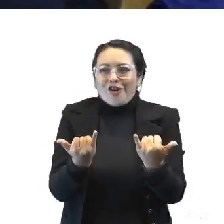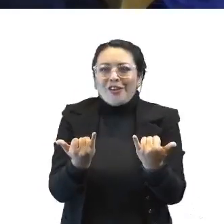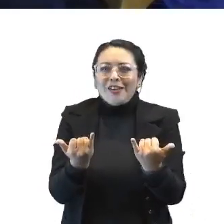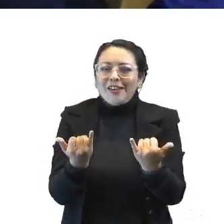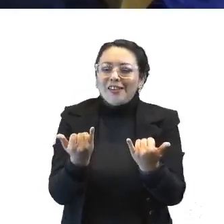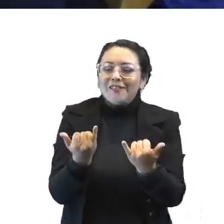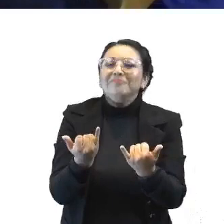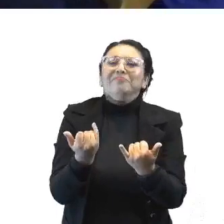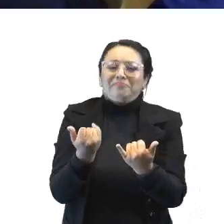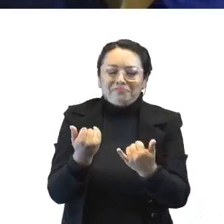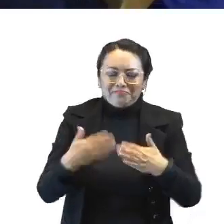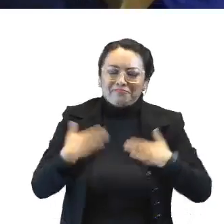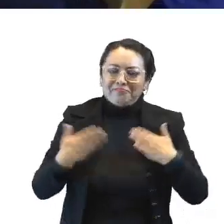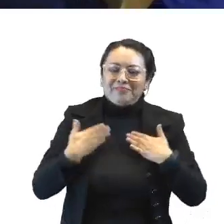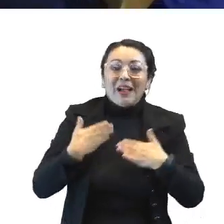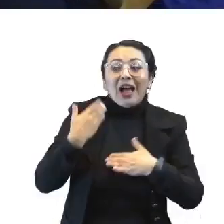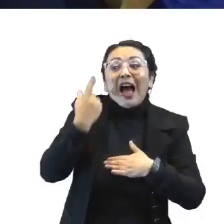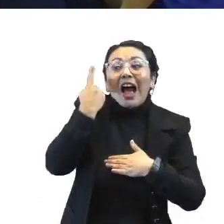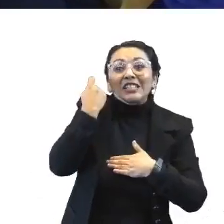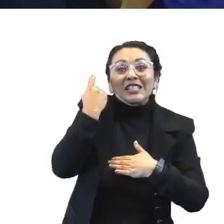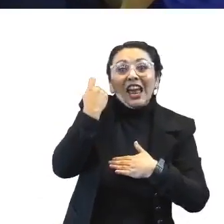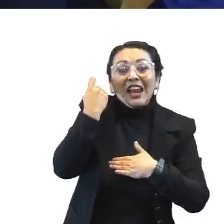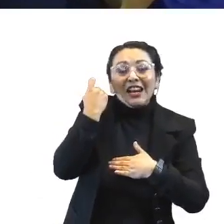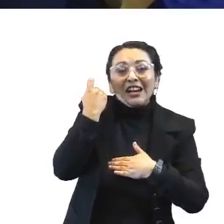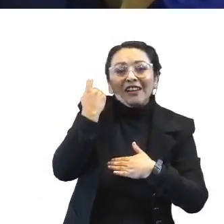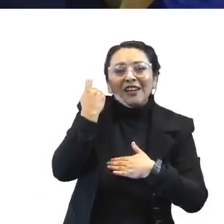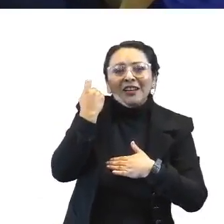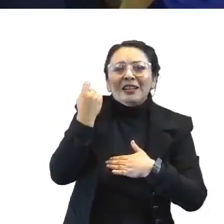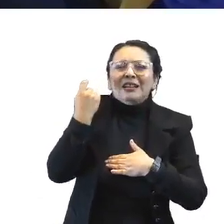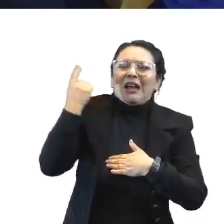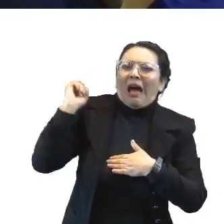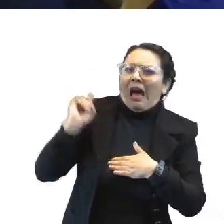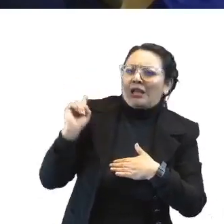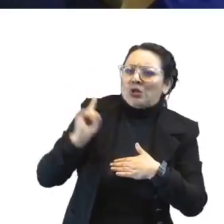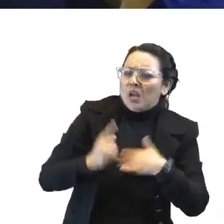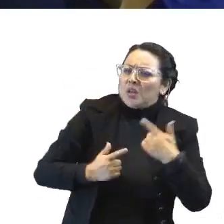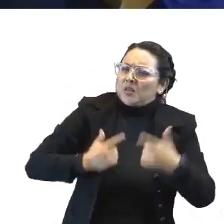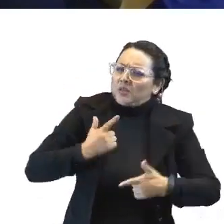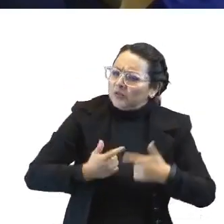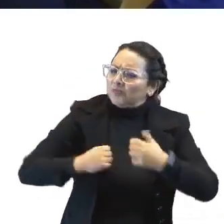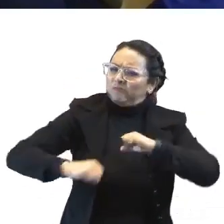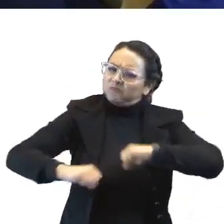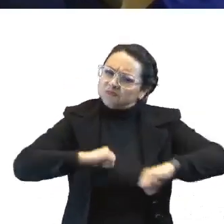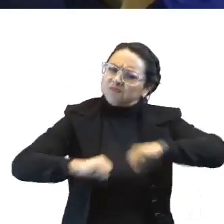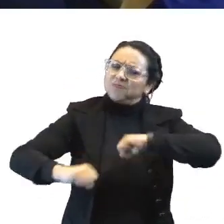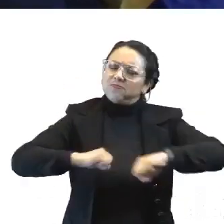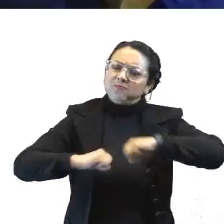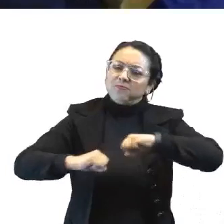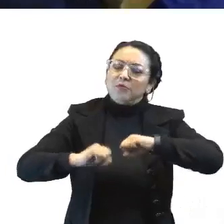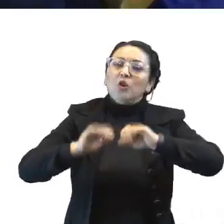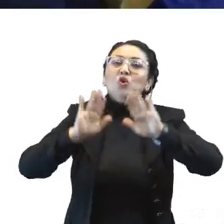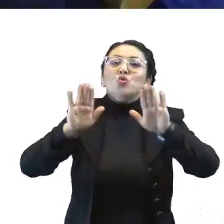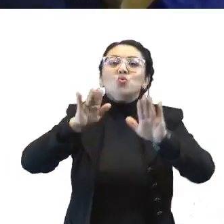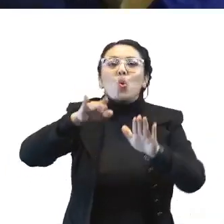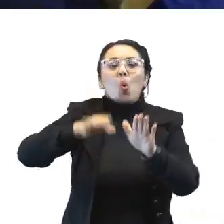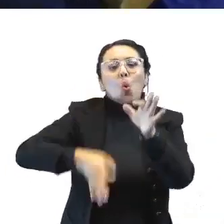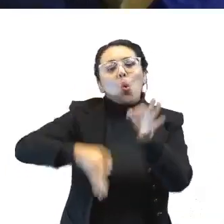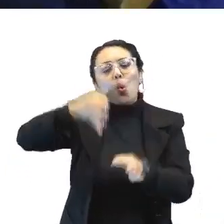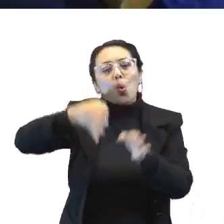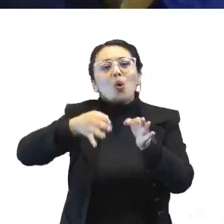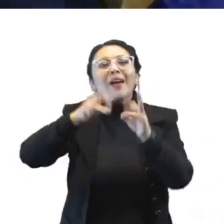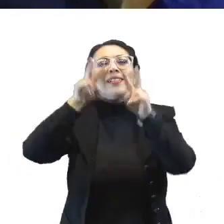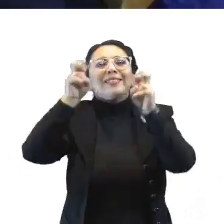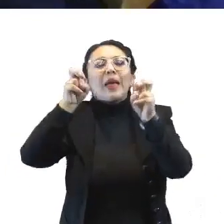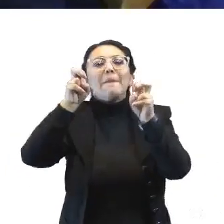de ayer, después de tanto esfuerzo de las mujeres, la Jurisdicción Especial para la